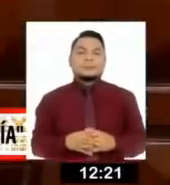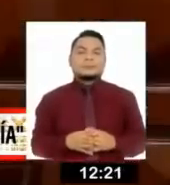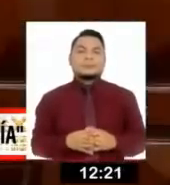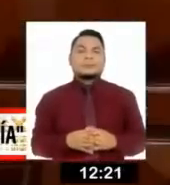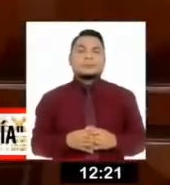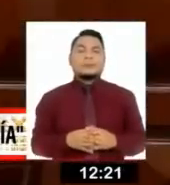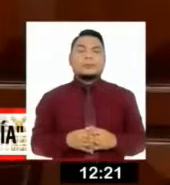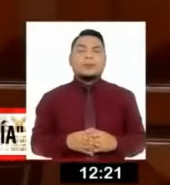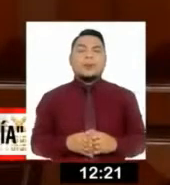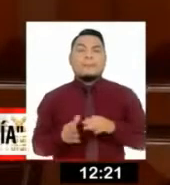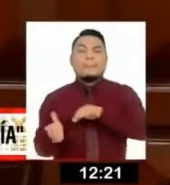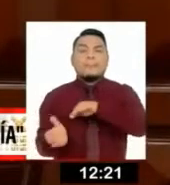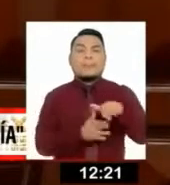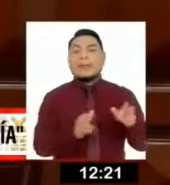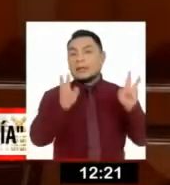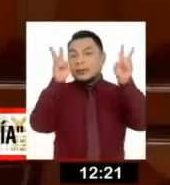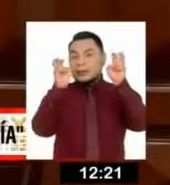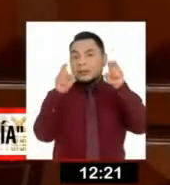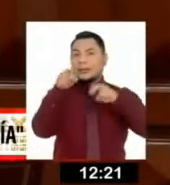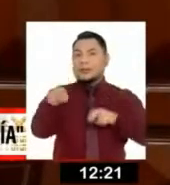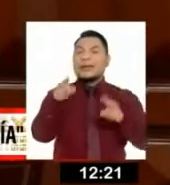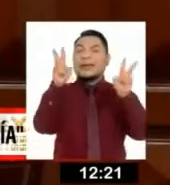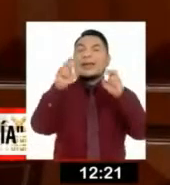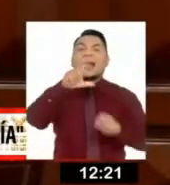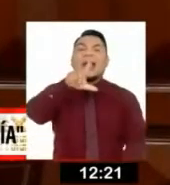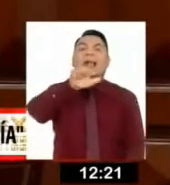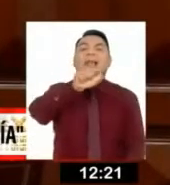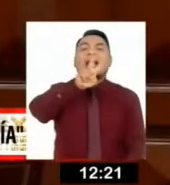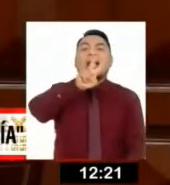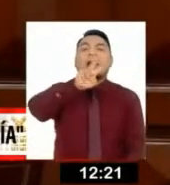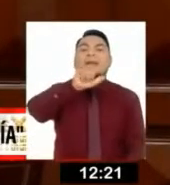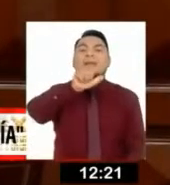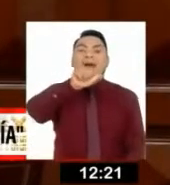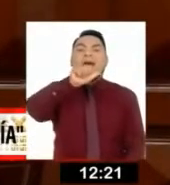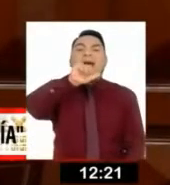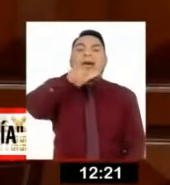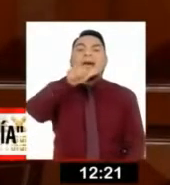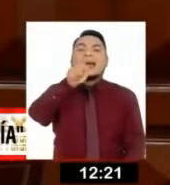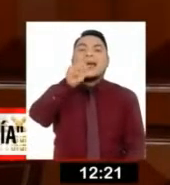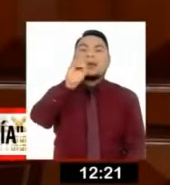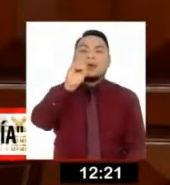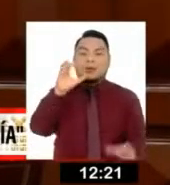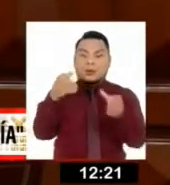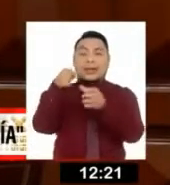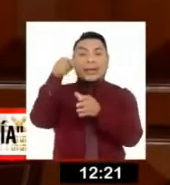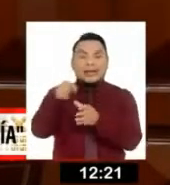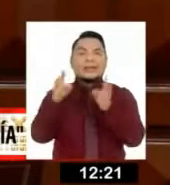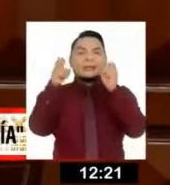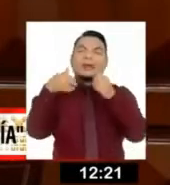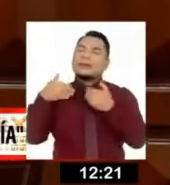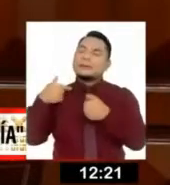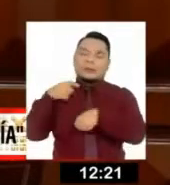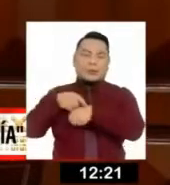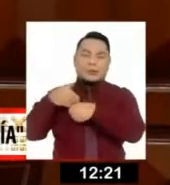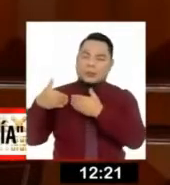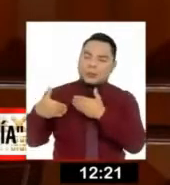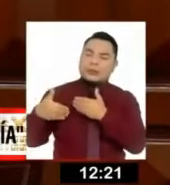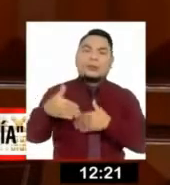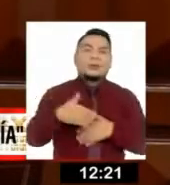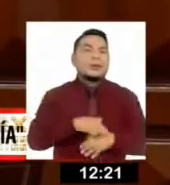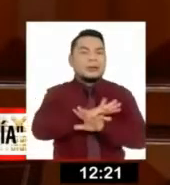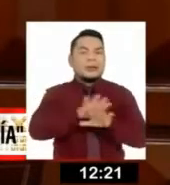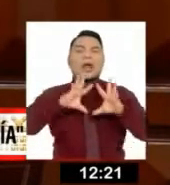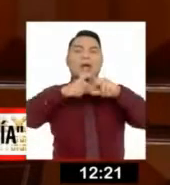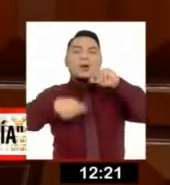El caso Lava Jato es un baldón que nos perseguirá por mucho tiempo. Tenemos que desterrar